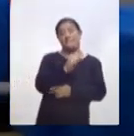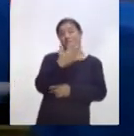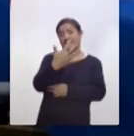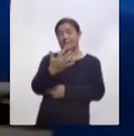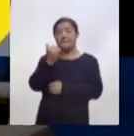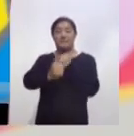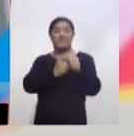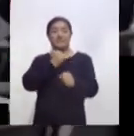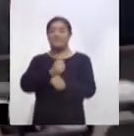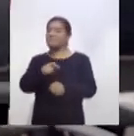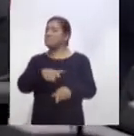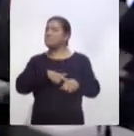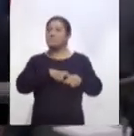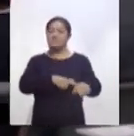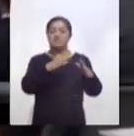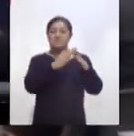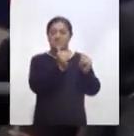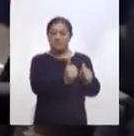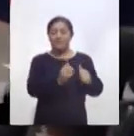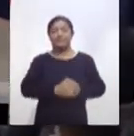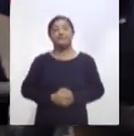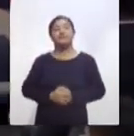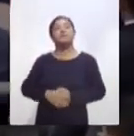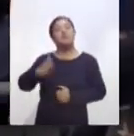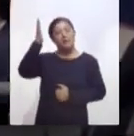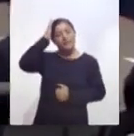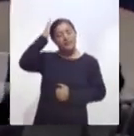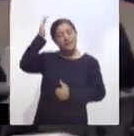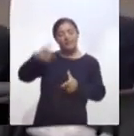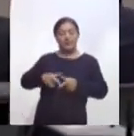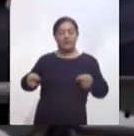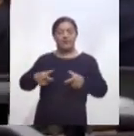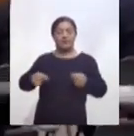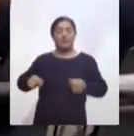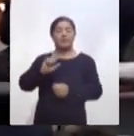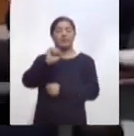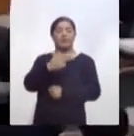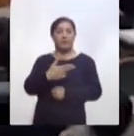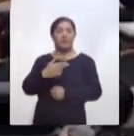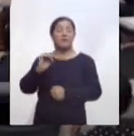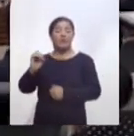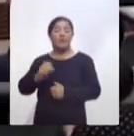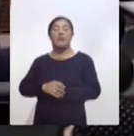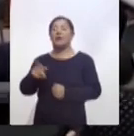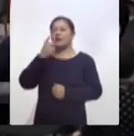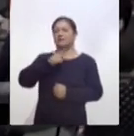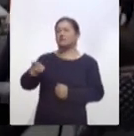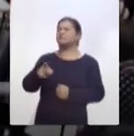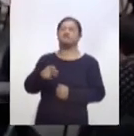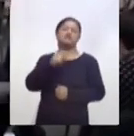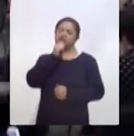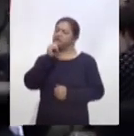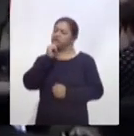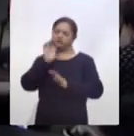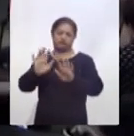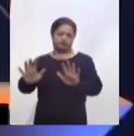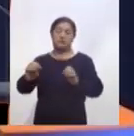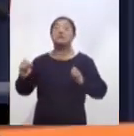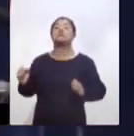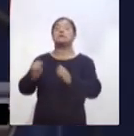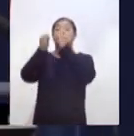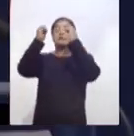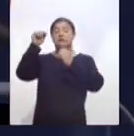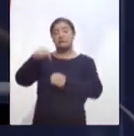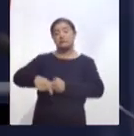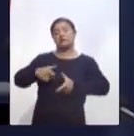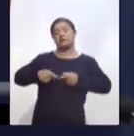sus hogares. El primer ministro de Japón, Shinzo Abe, insistió en que no ha llegado el punto donde es necesario declarar el estado de